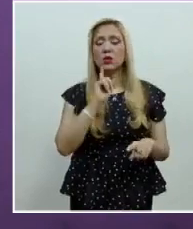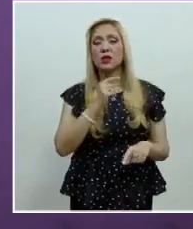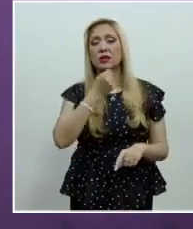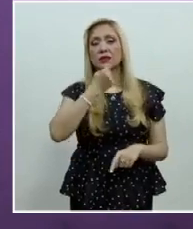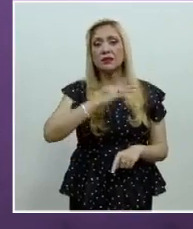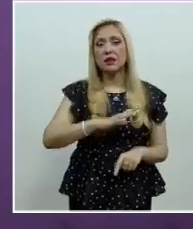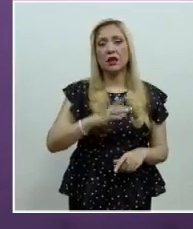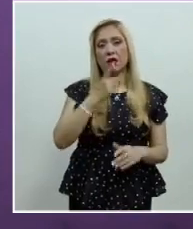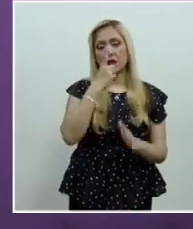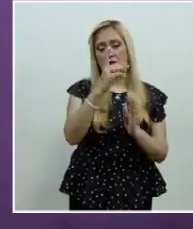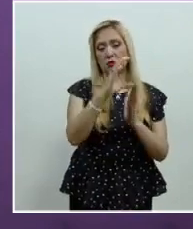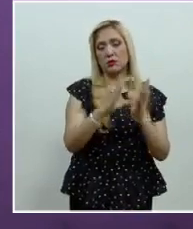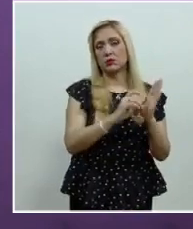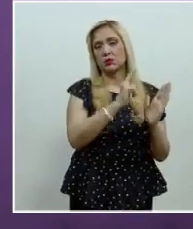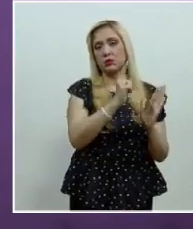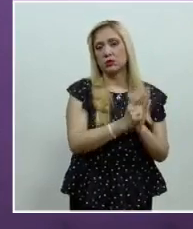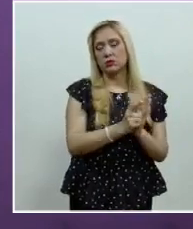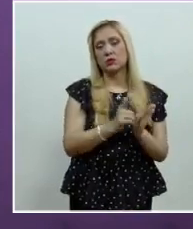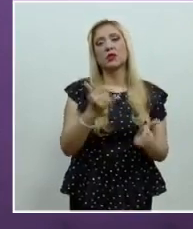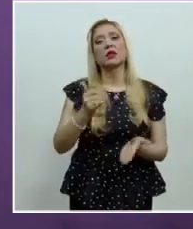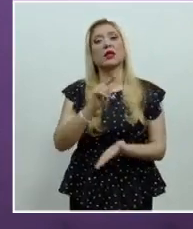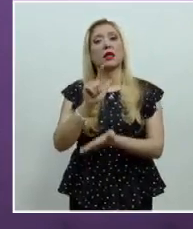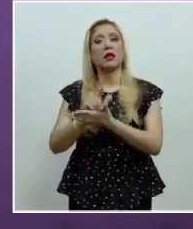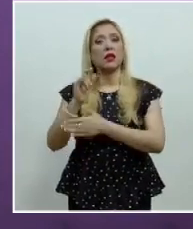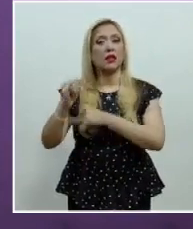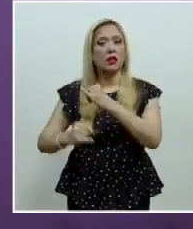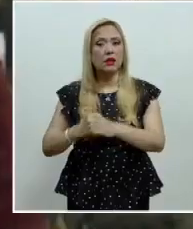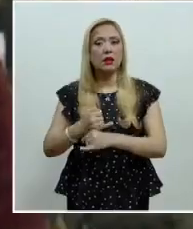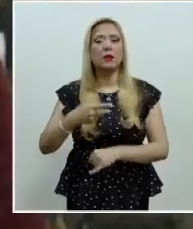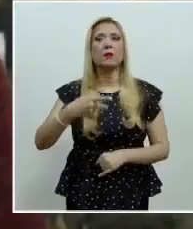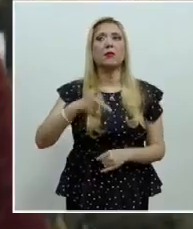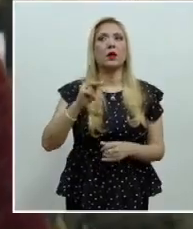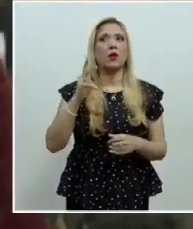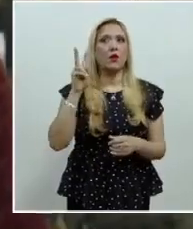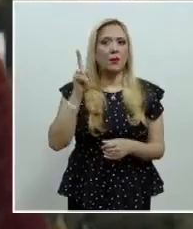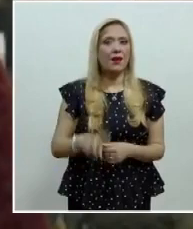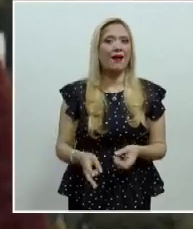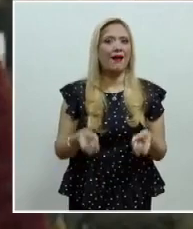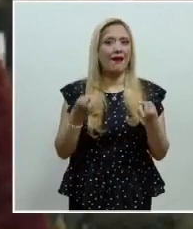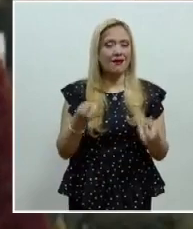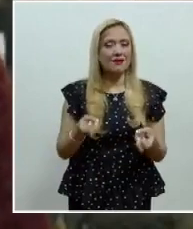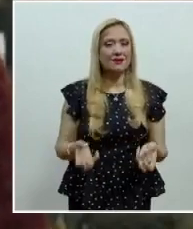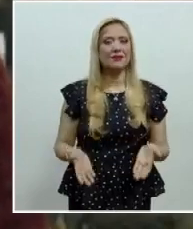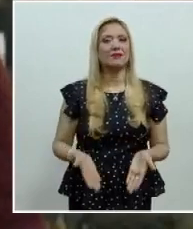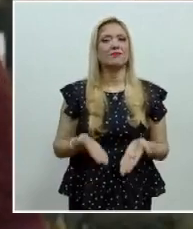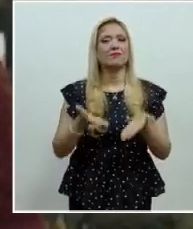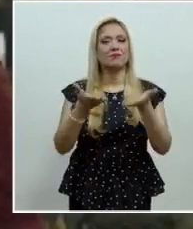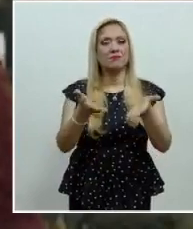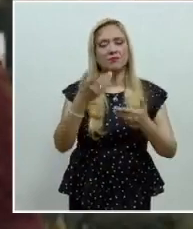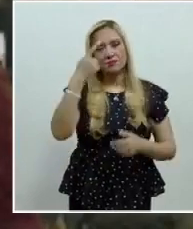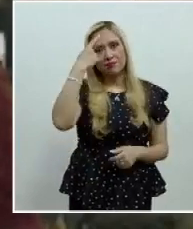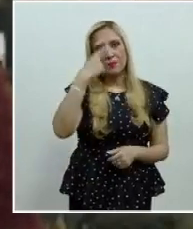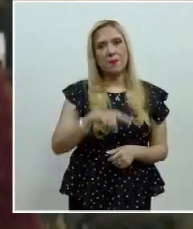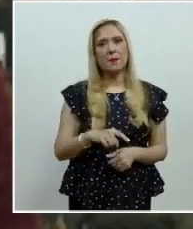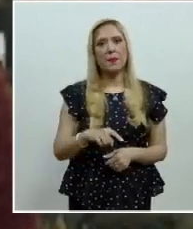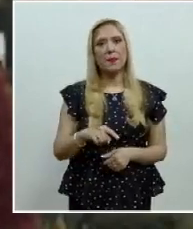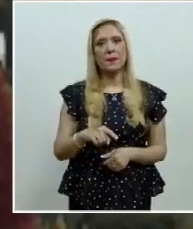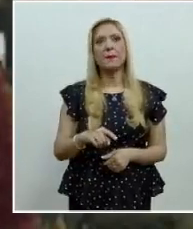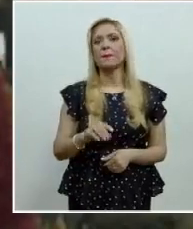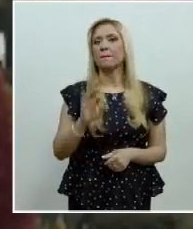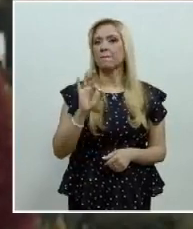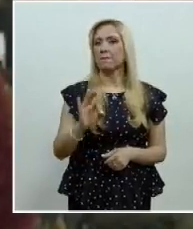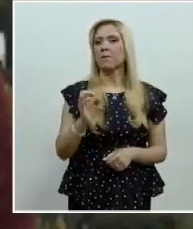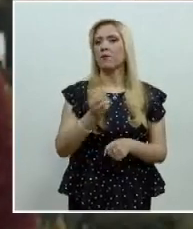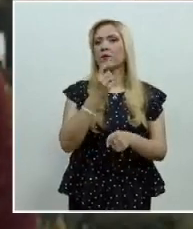nivel constitucional y convencional, pero que en la realidad nos permita esta interpretación tener efectivamente las